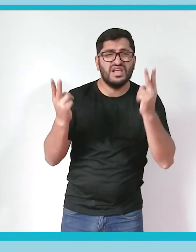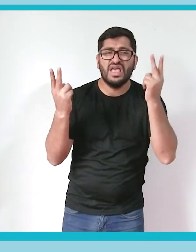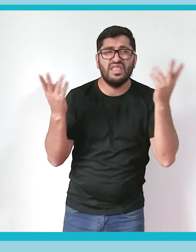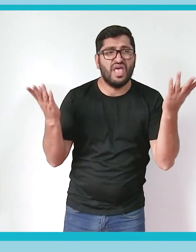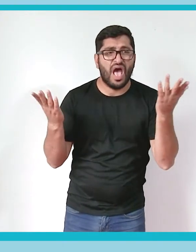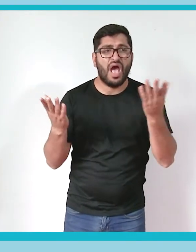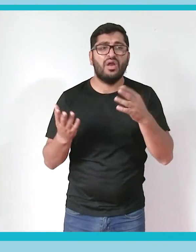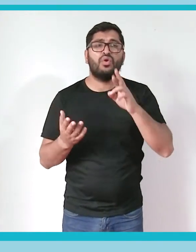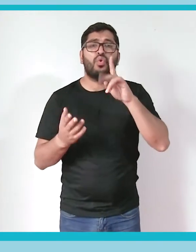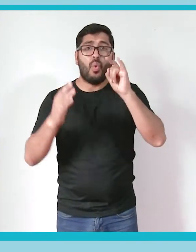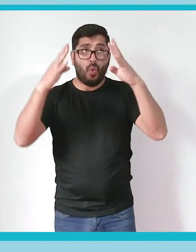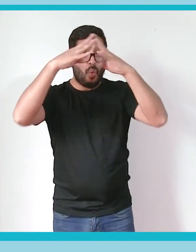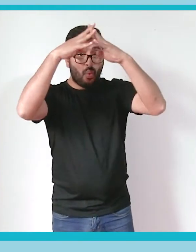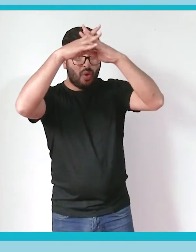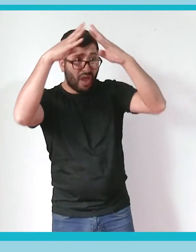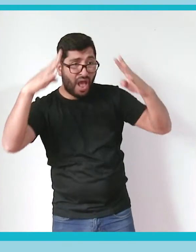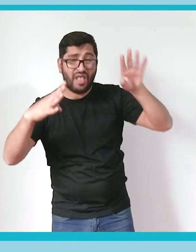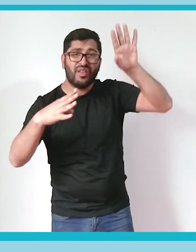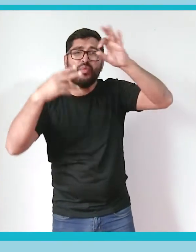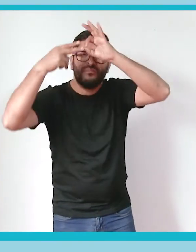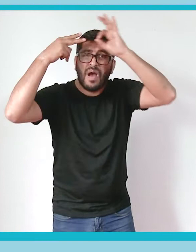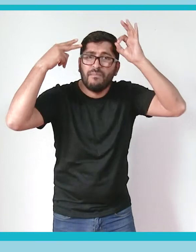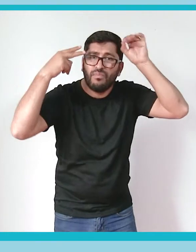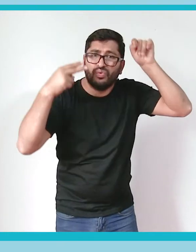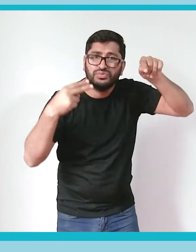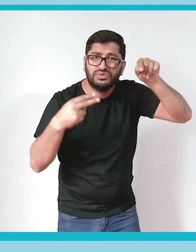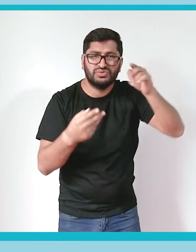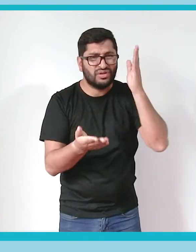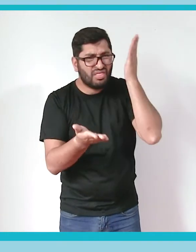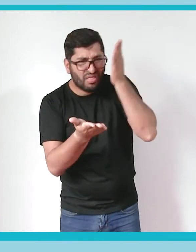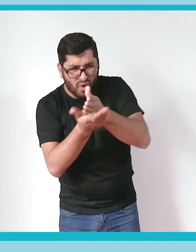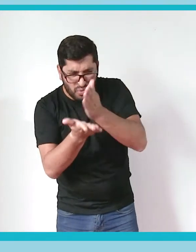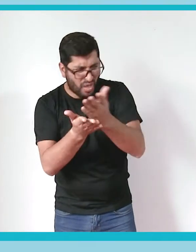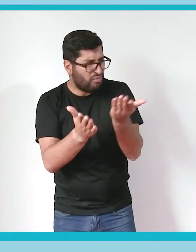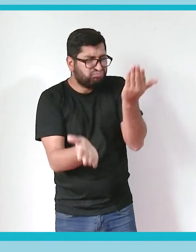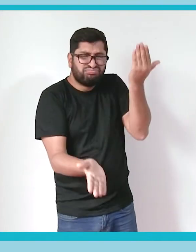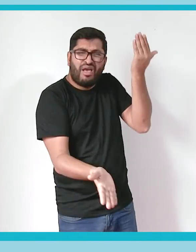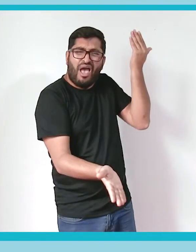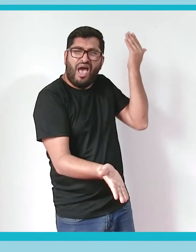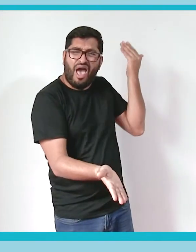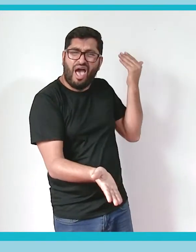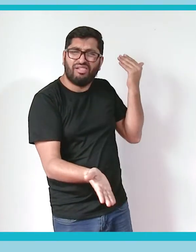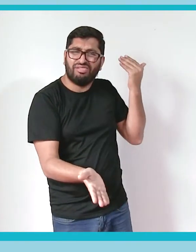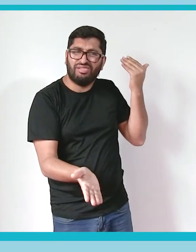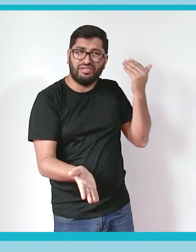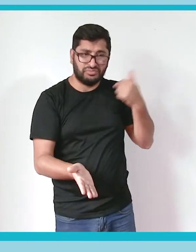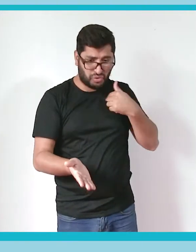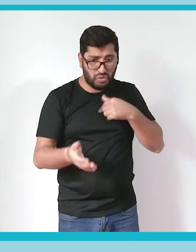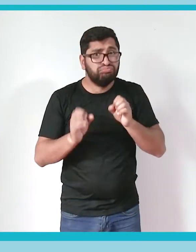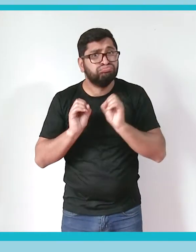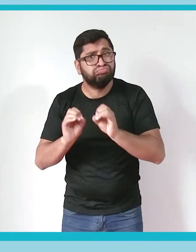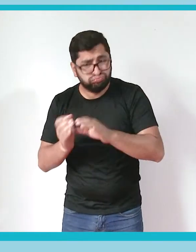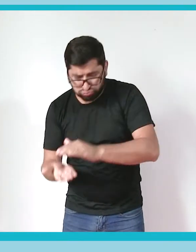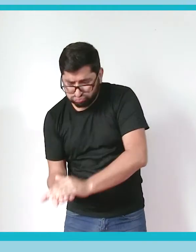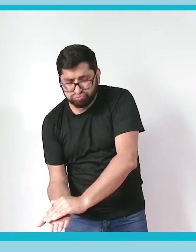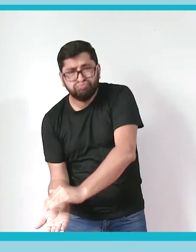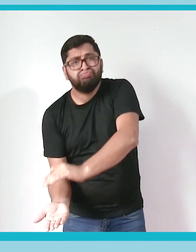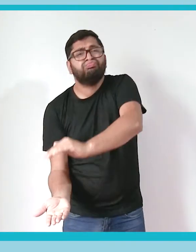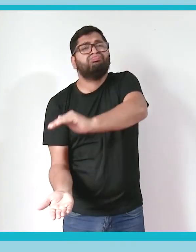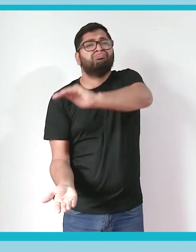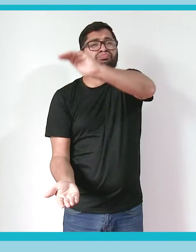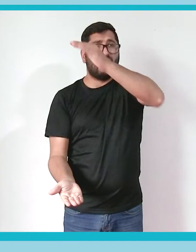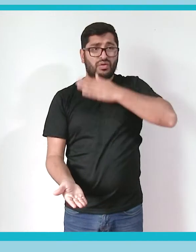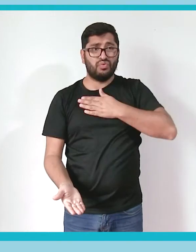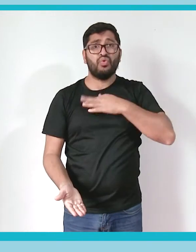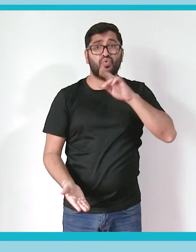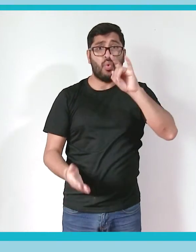de vivienda para nosotros, que nosotros nos criamos en la ruca. Nuestra ruca era la escuela, de como yo me